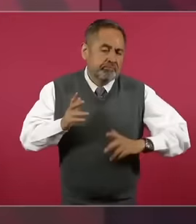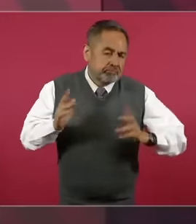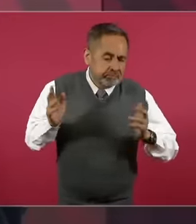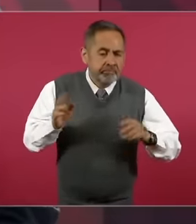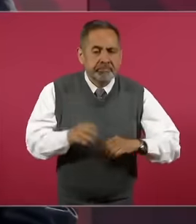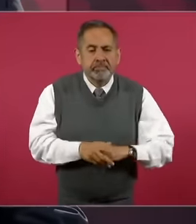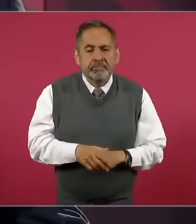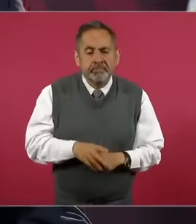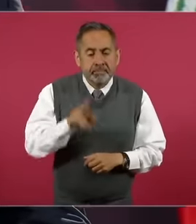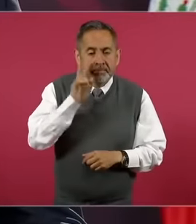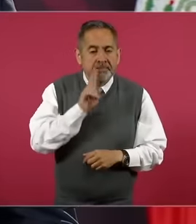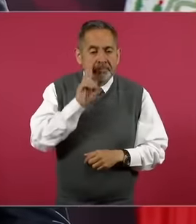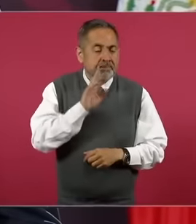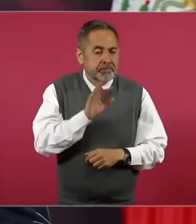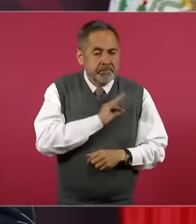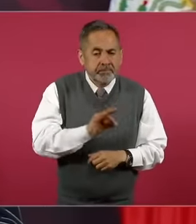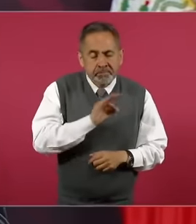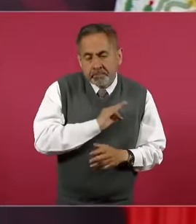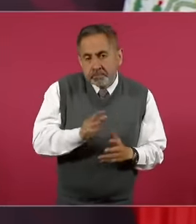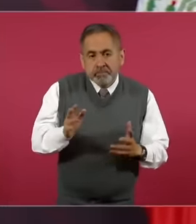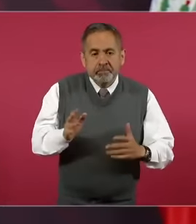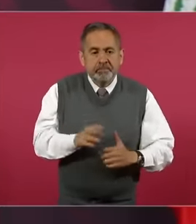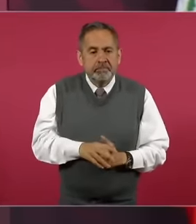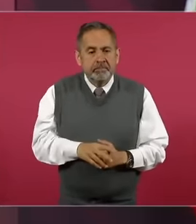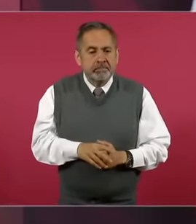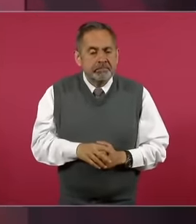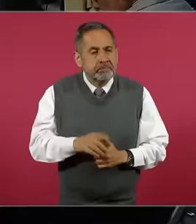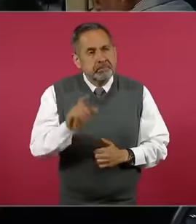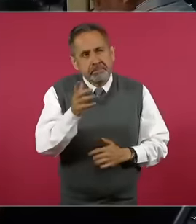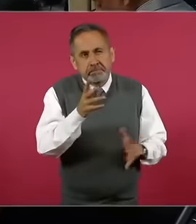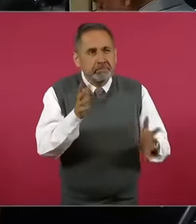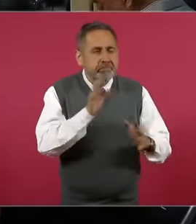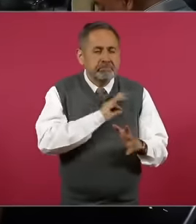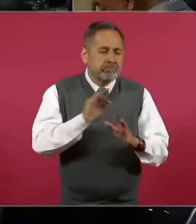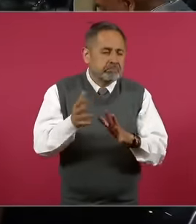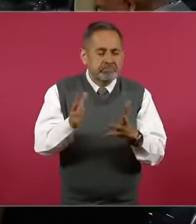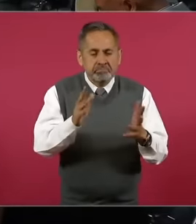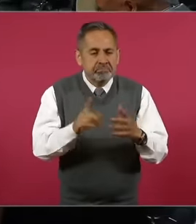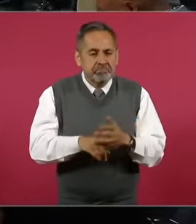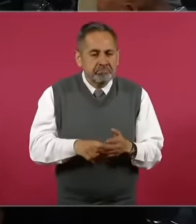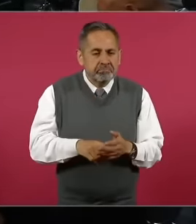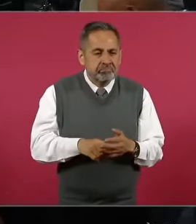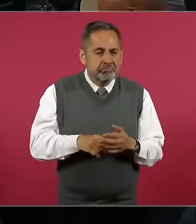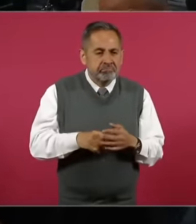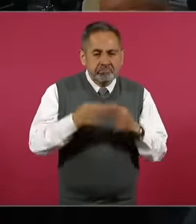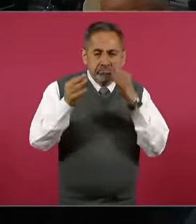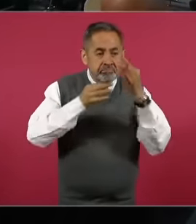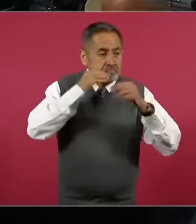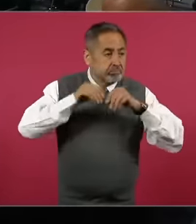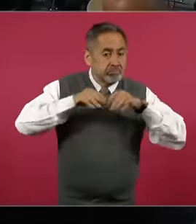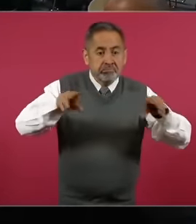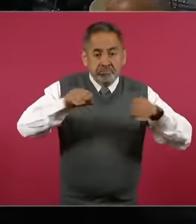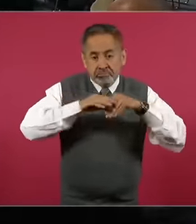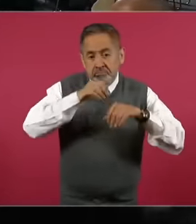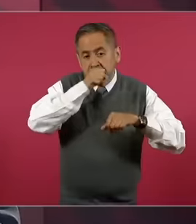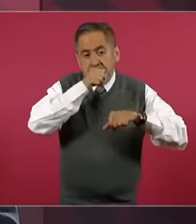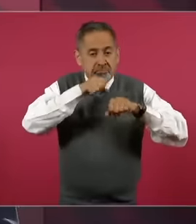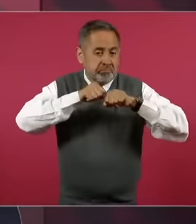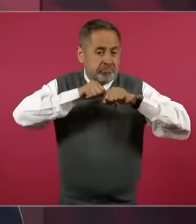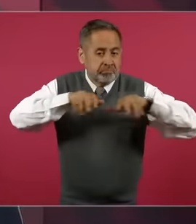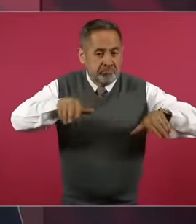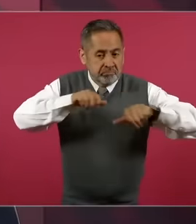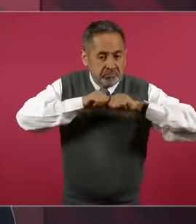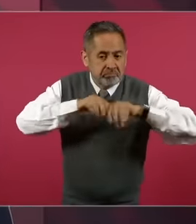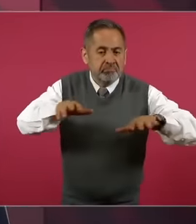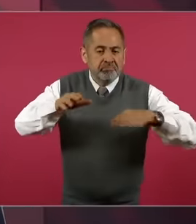es posible que cuando menos en los medios públicos se